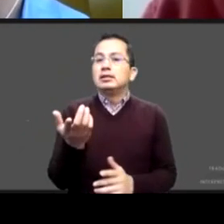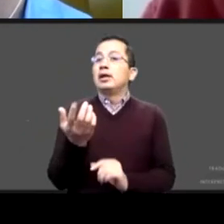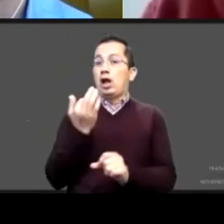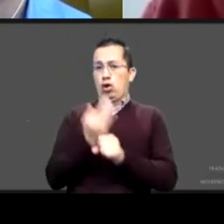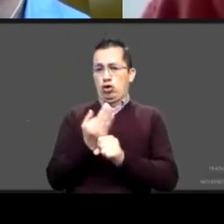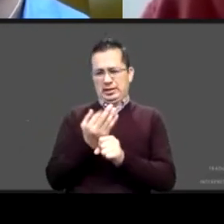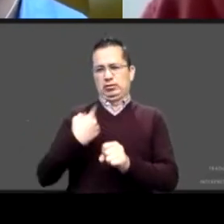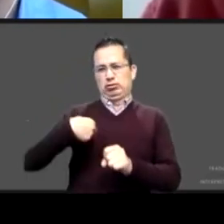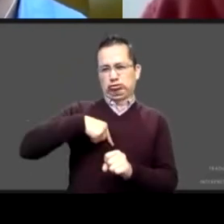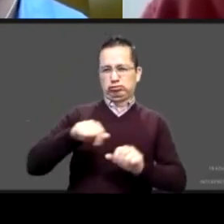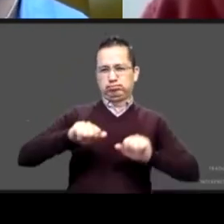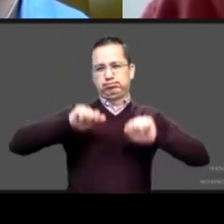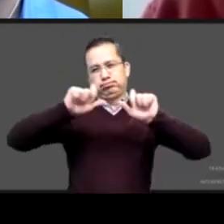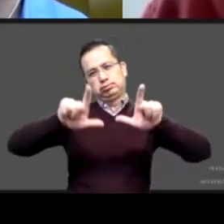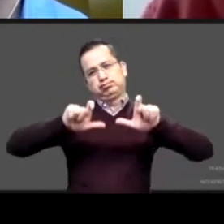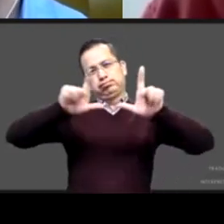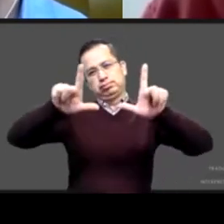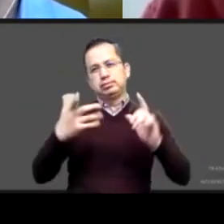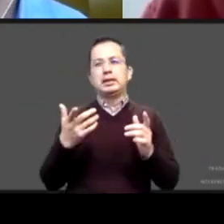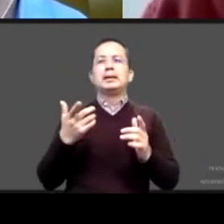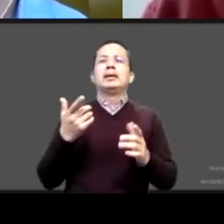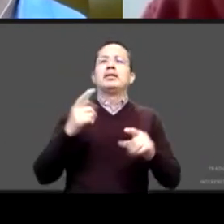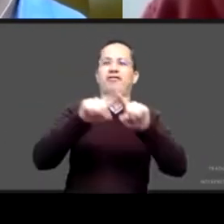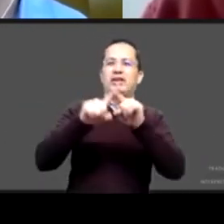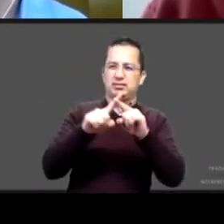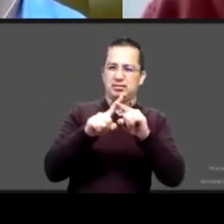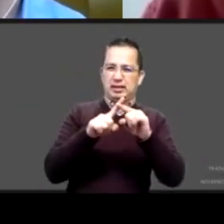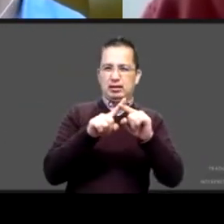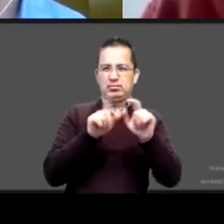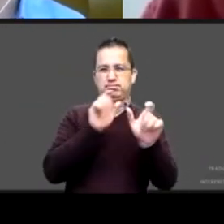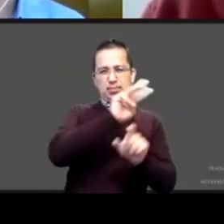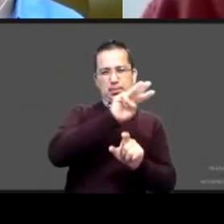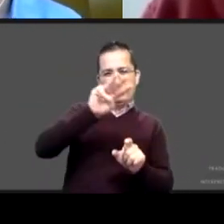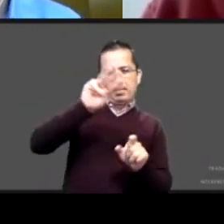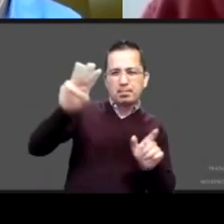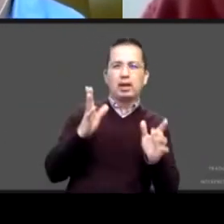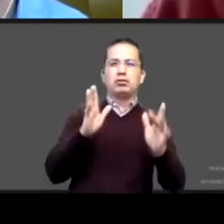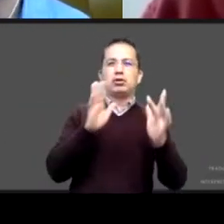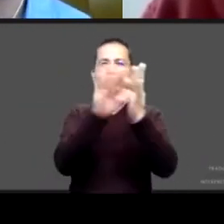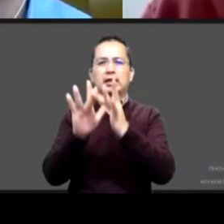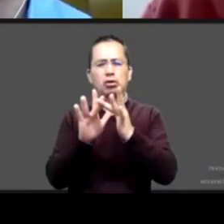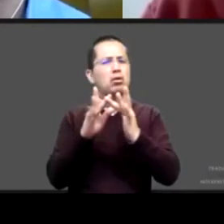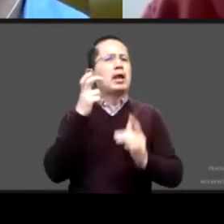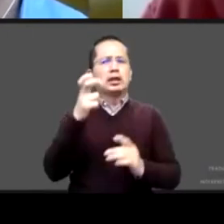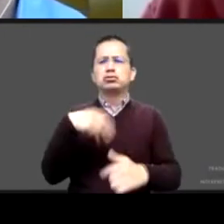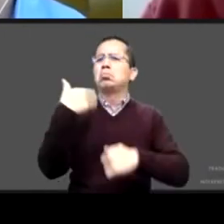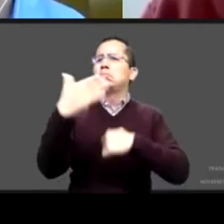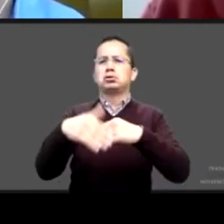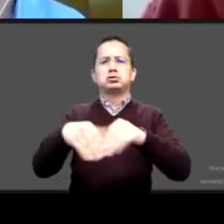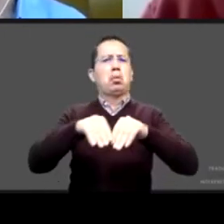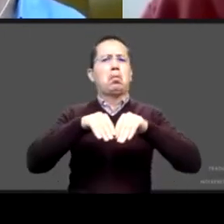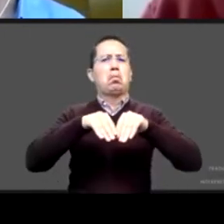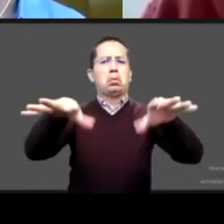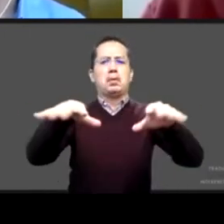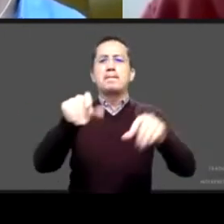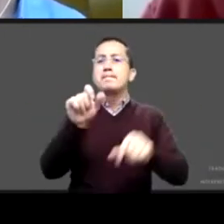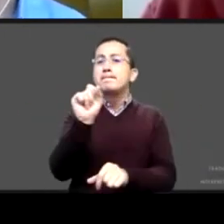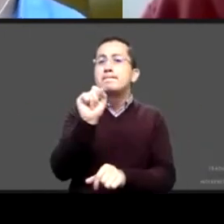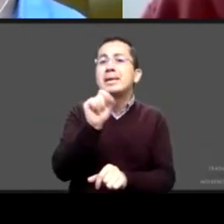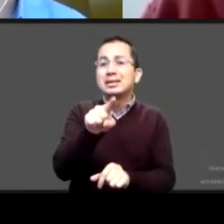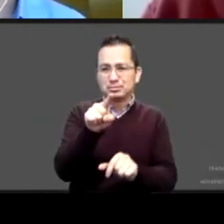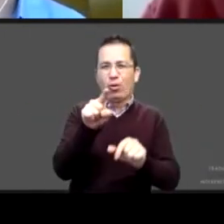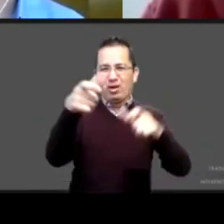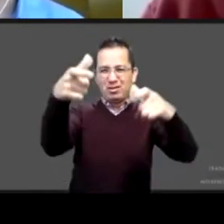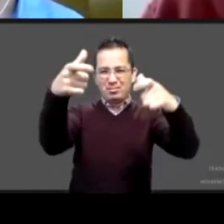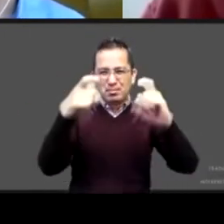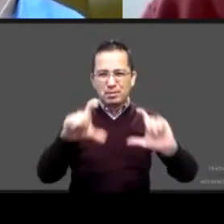distintos datos de contacto que nos comparten las y los panelistas van a estar disponibles después en los